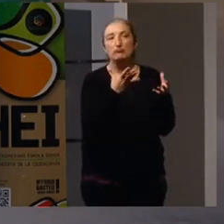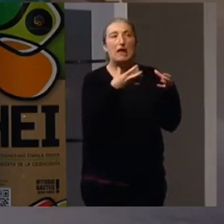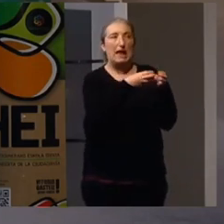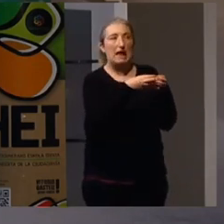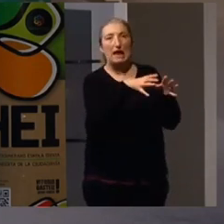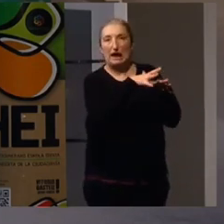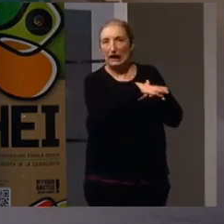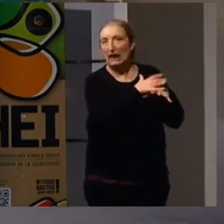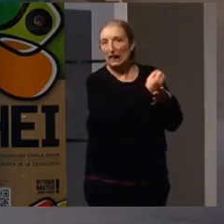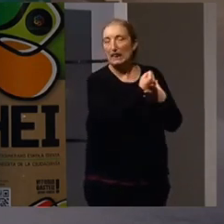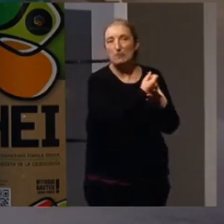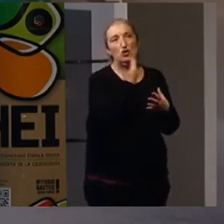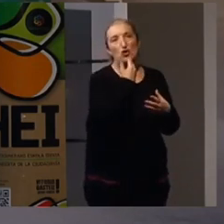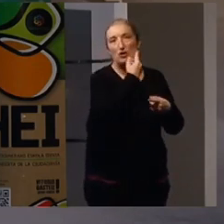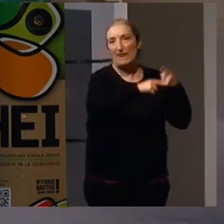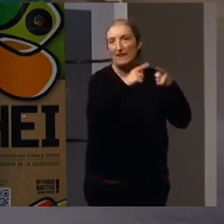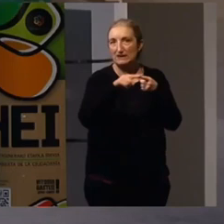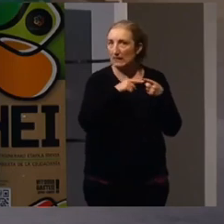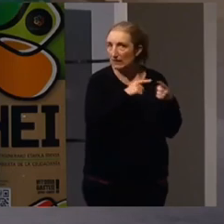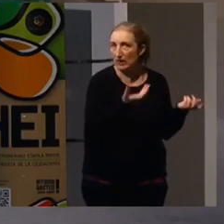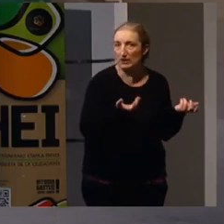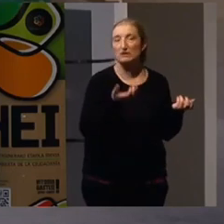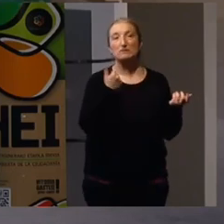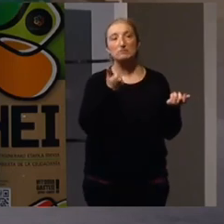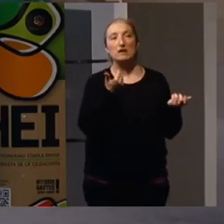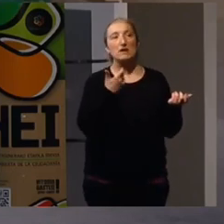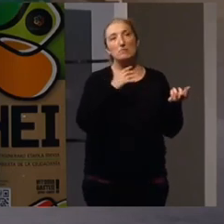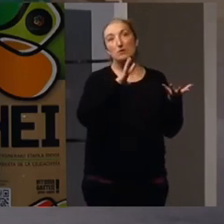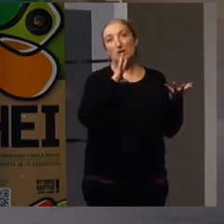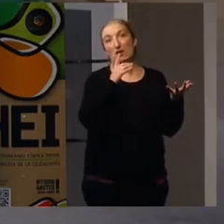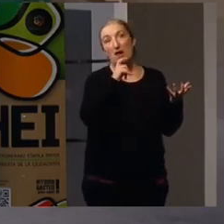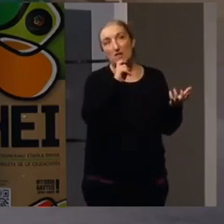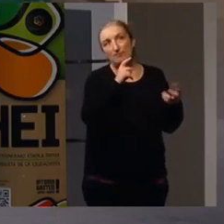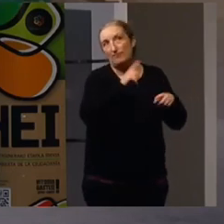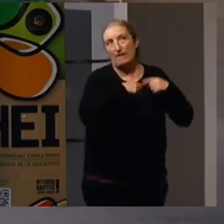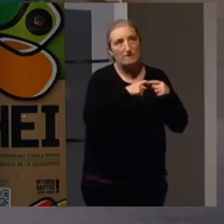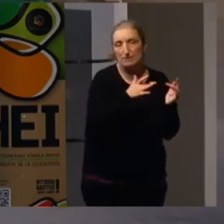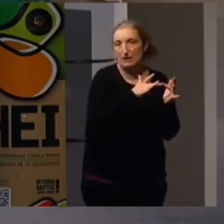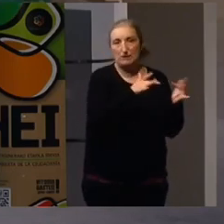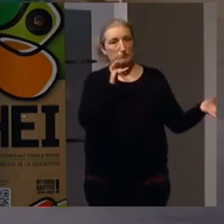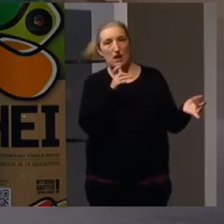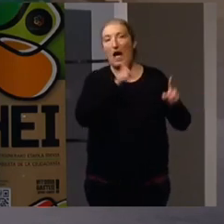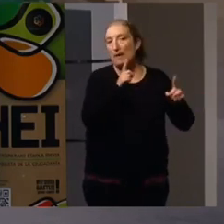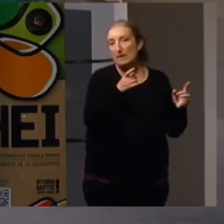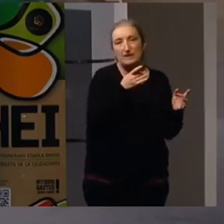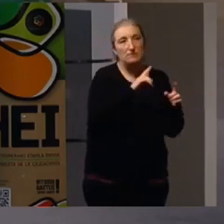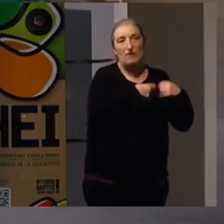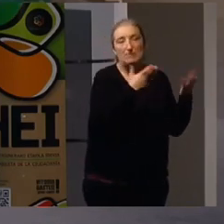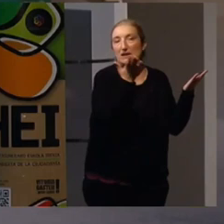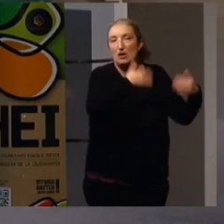de apoyo, pero hay mucha gente que no, sea porque la familia era exigua y se ha ido muriendo, sea porque se ha roto relación con la familia, por lo que sea.